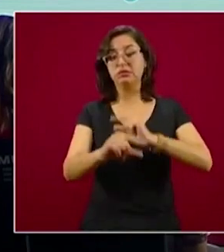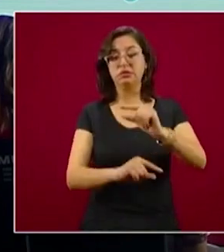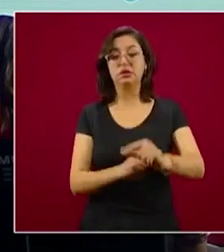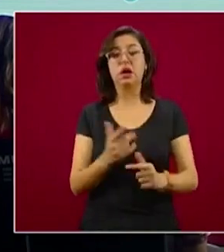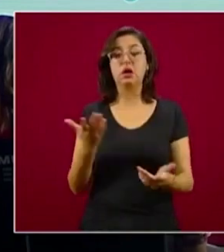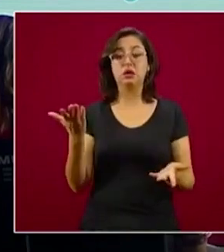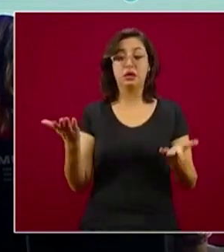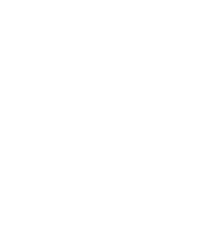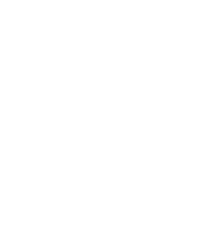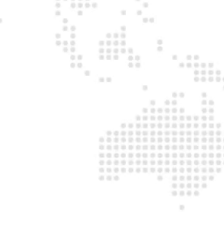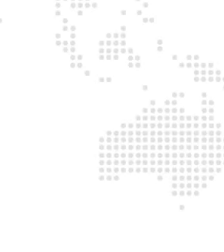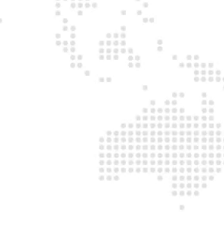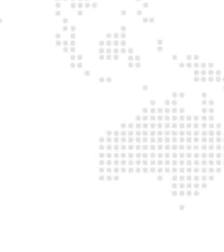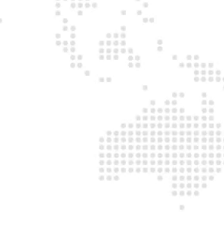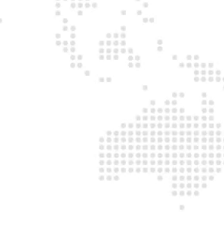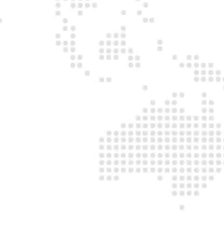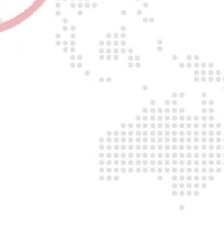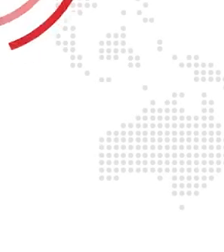muy problemático.